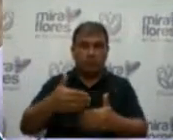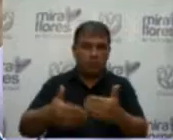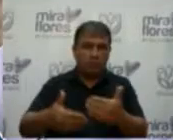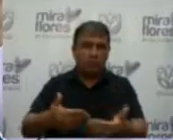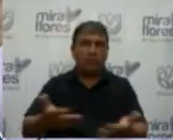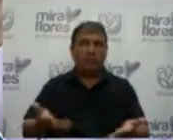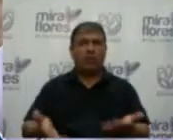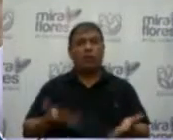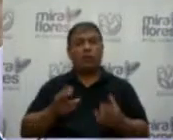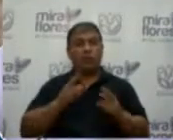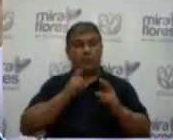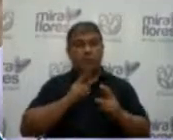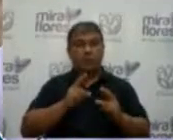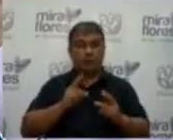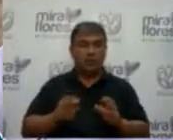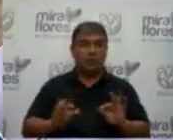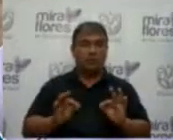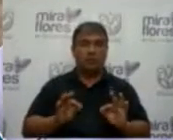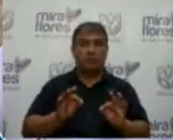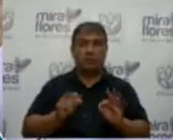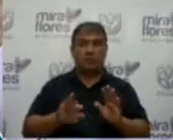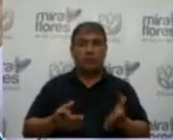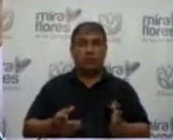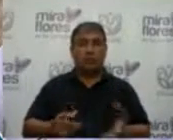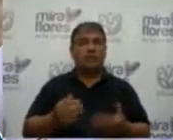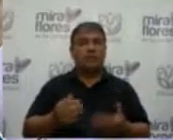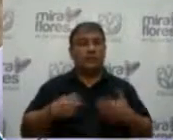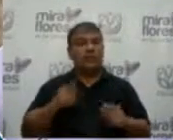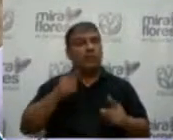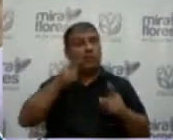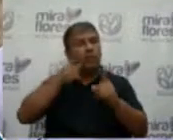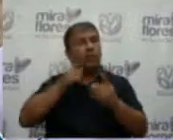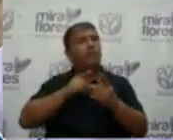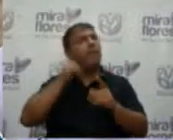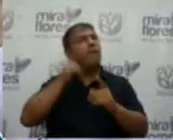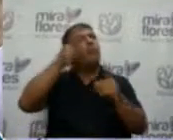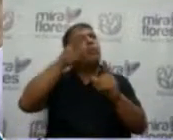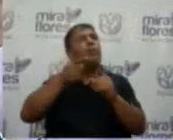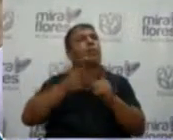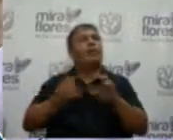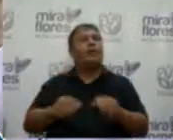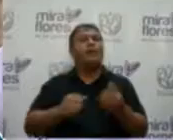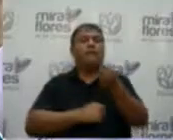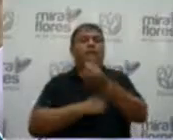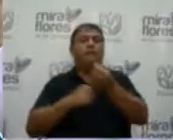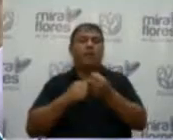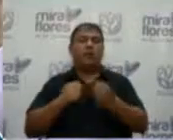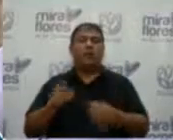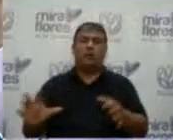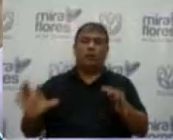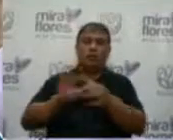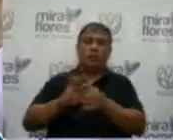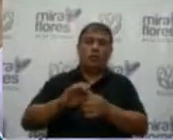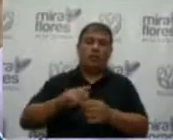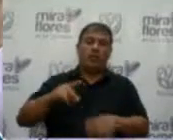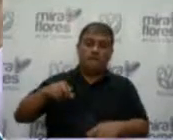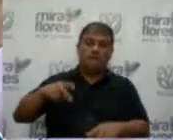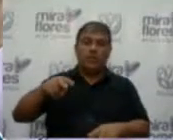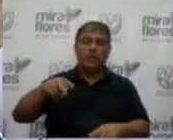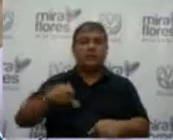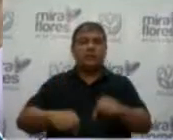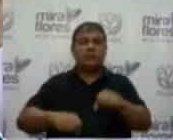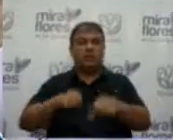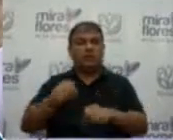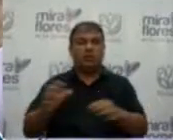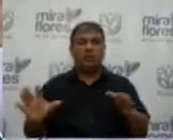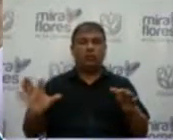algunos resultados concretos. Tenemos proyectado hacer un puente que una peatonal y ciclísticamente los